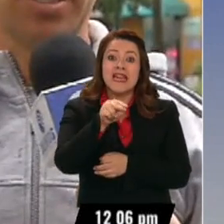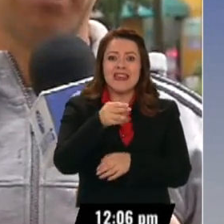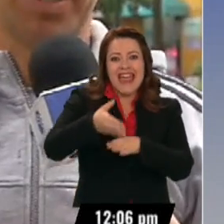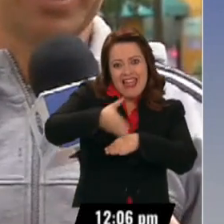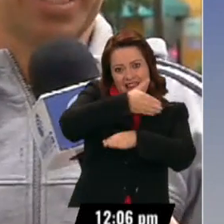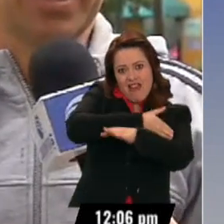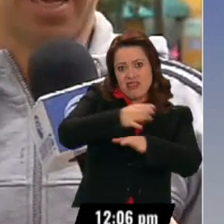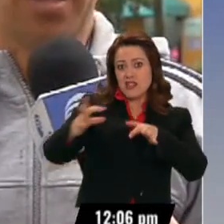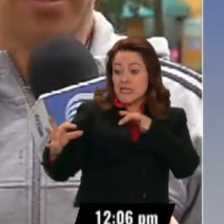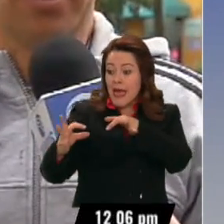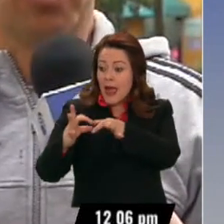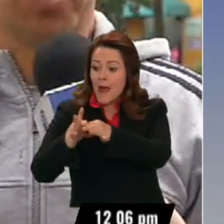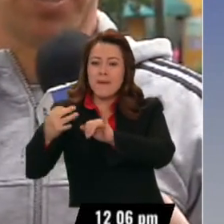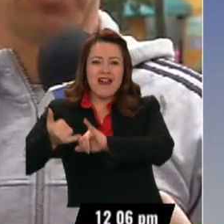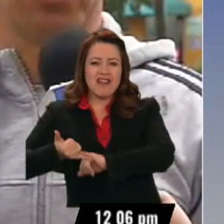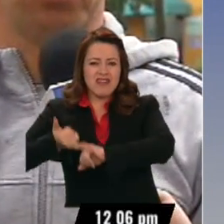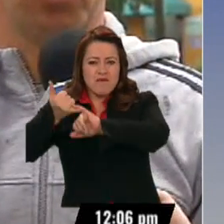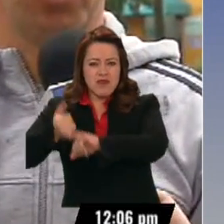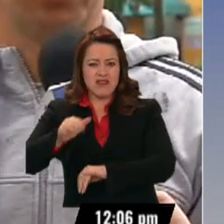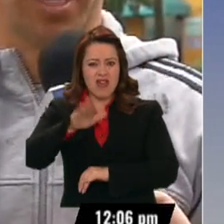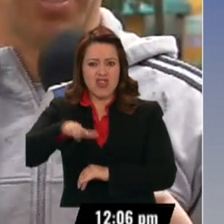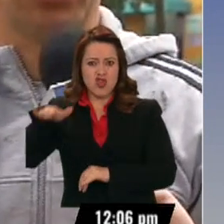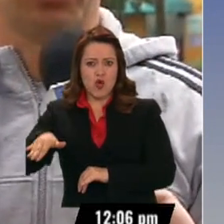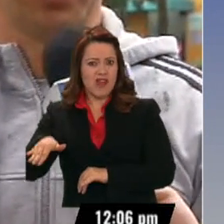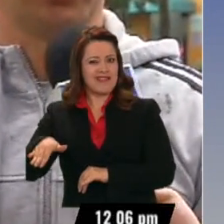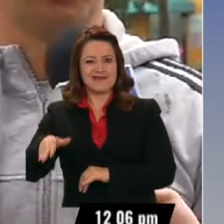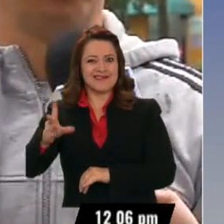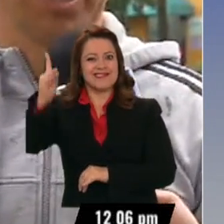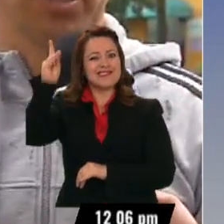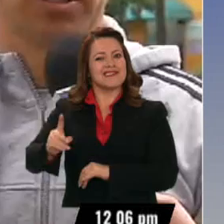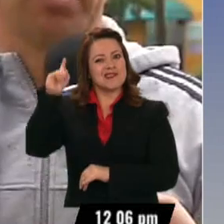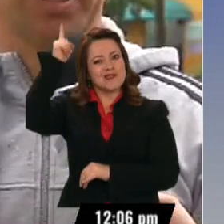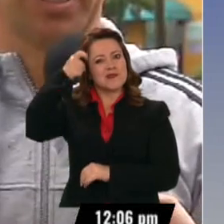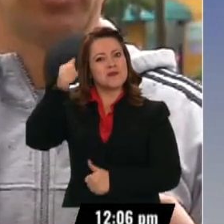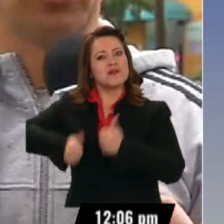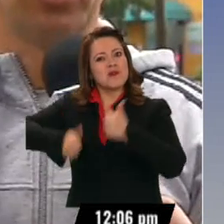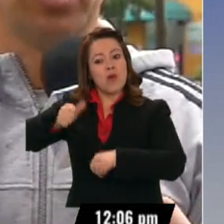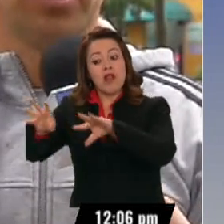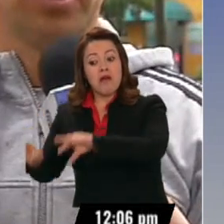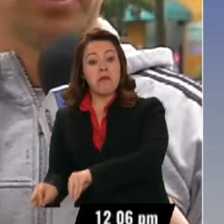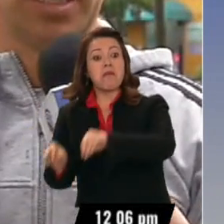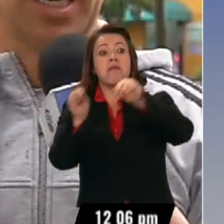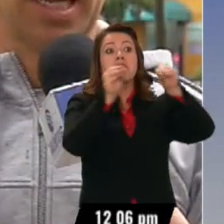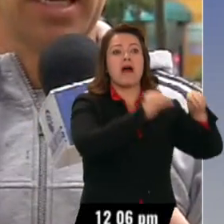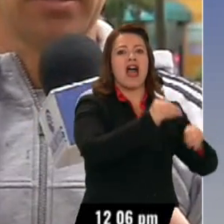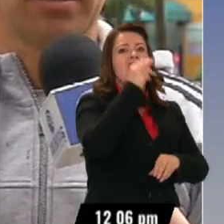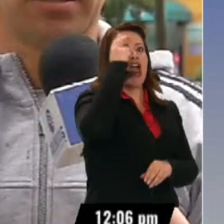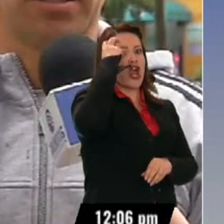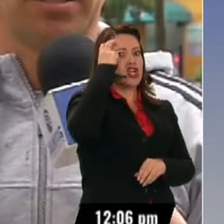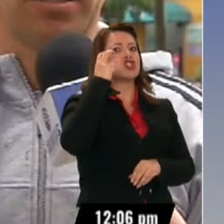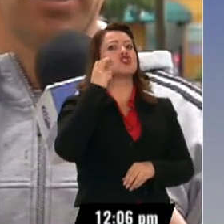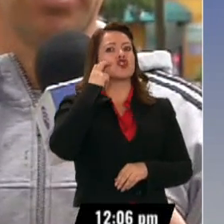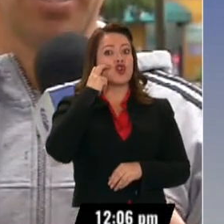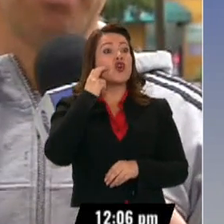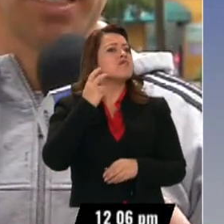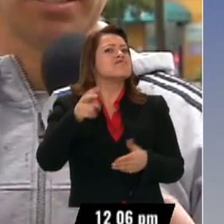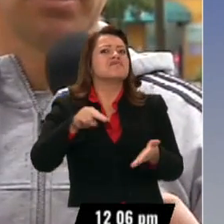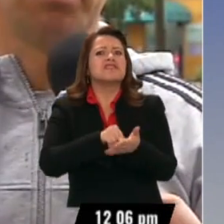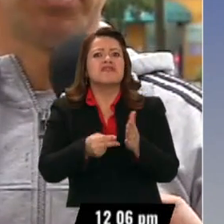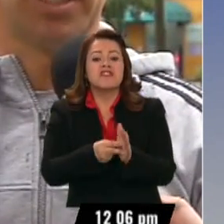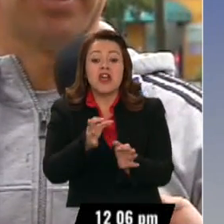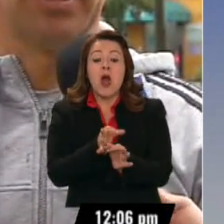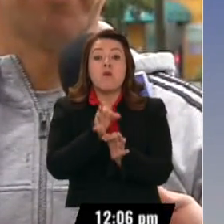actuación parcializada. El gobierno lo único que ha hecho es cumplir con el mandato de la ley,